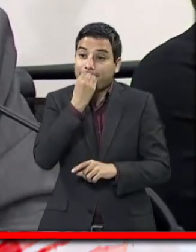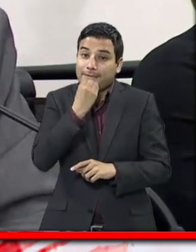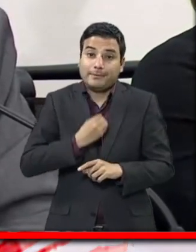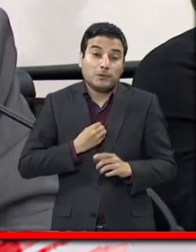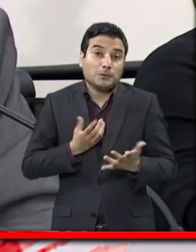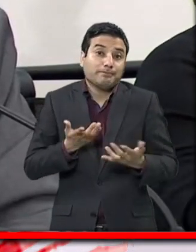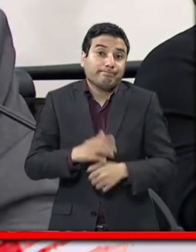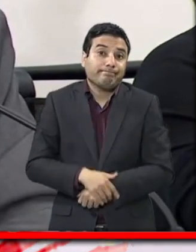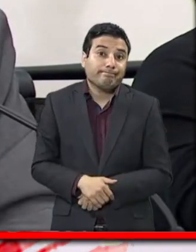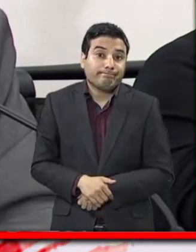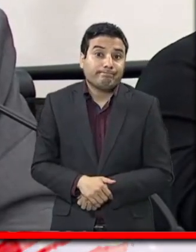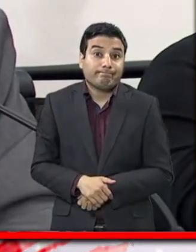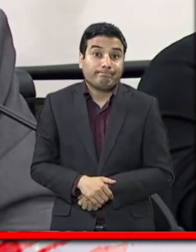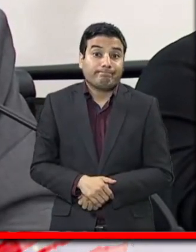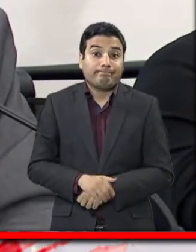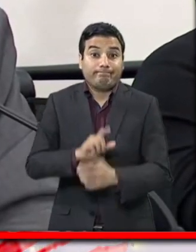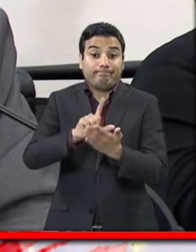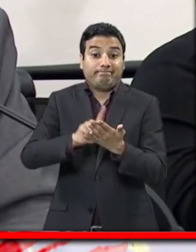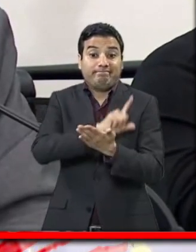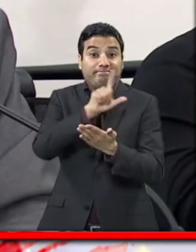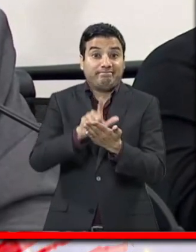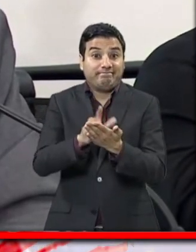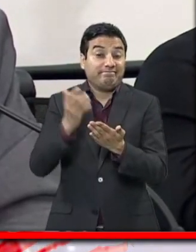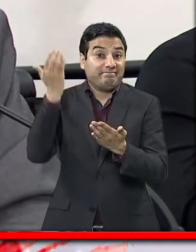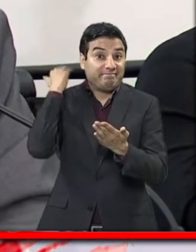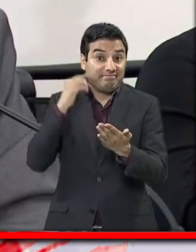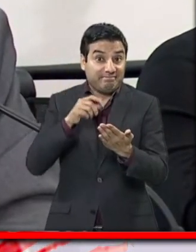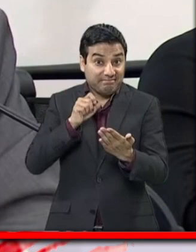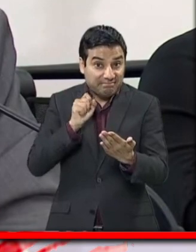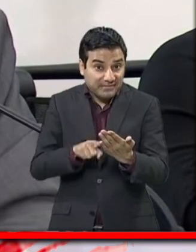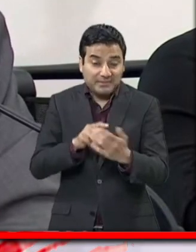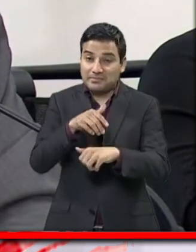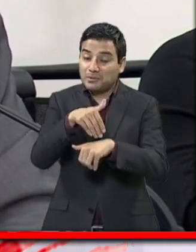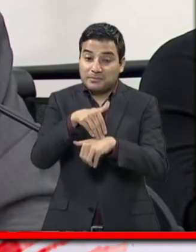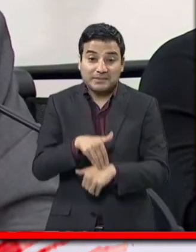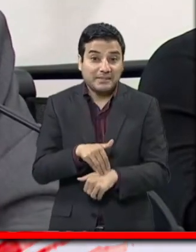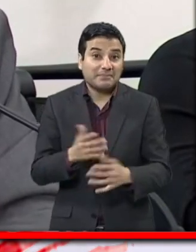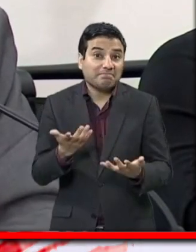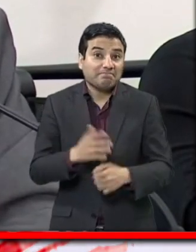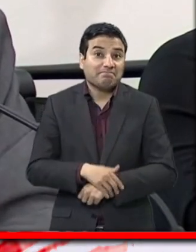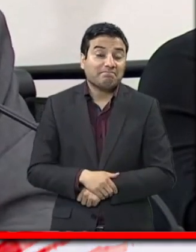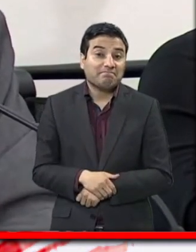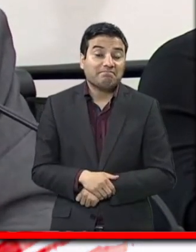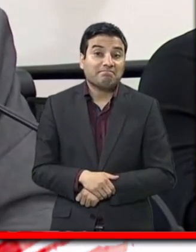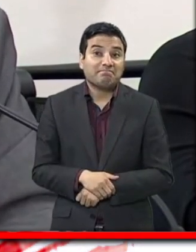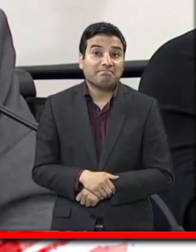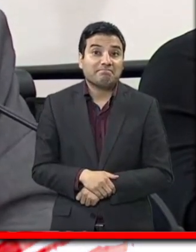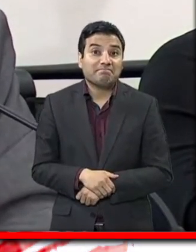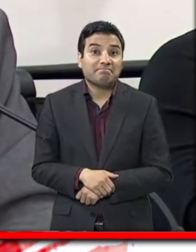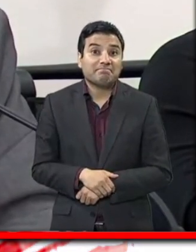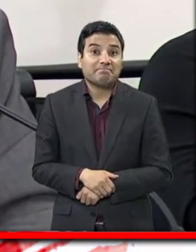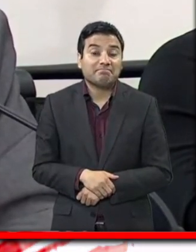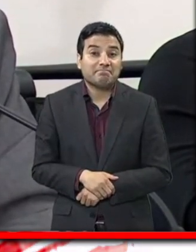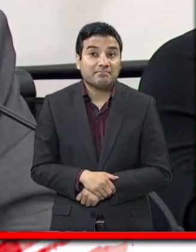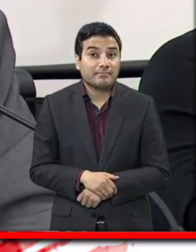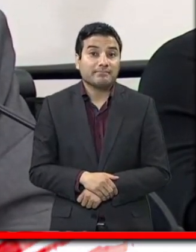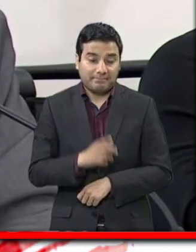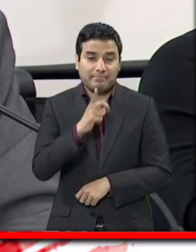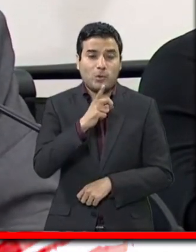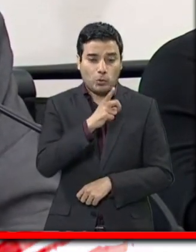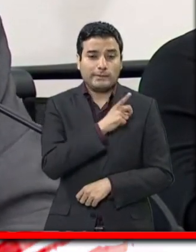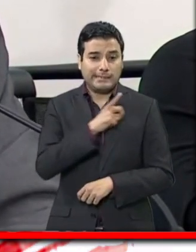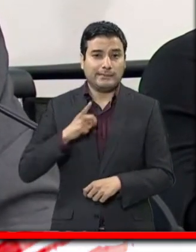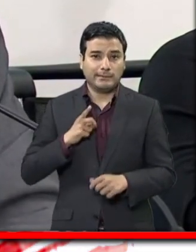con la legislación existente el asunto está digamos de subir subíndice hemos de